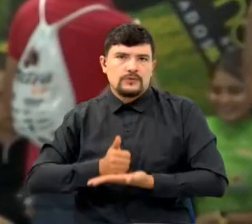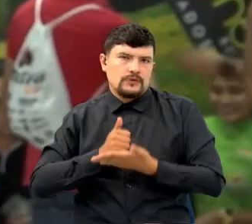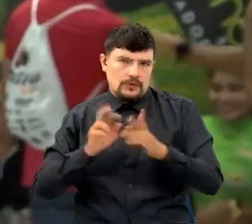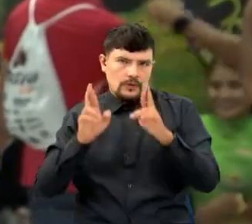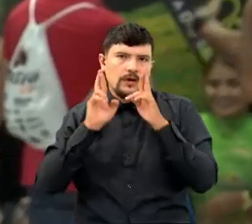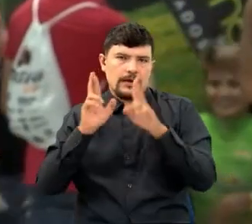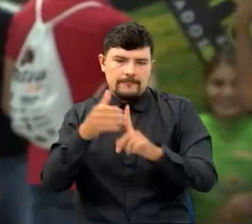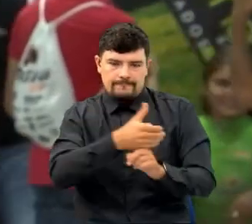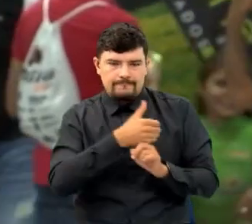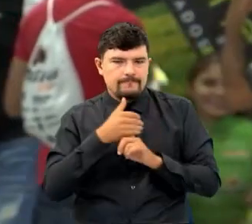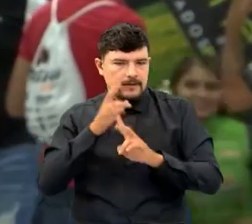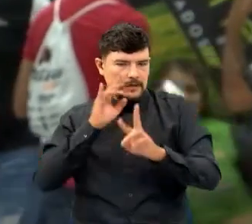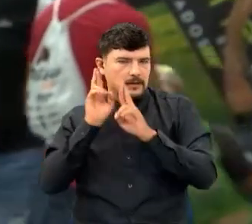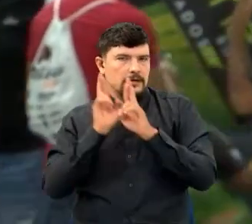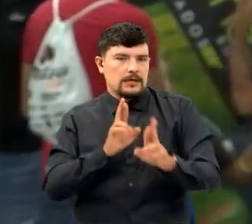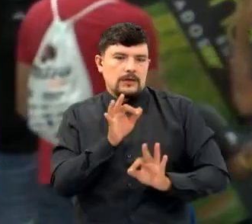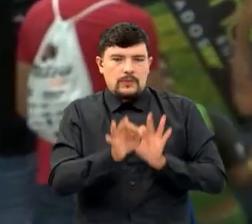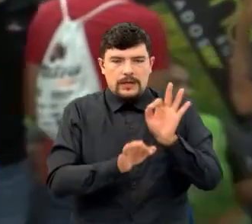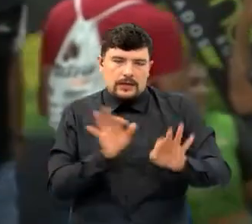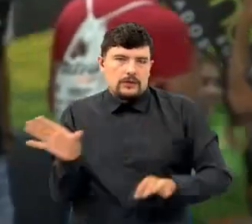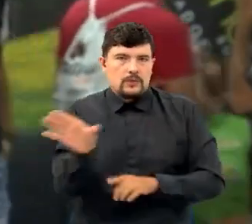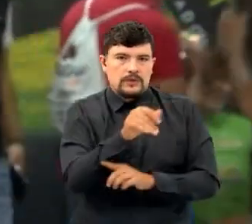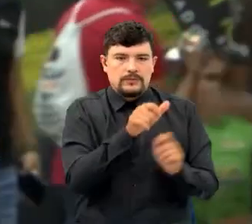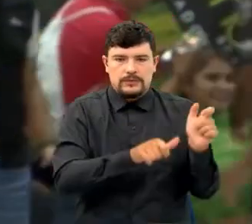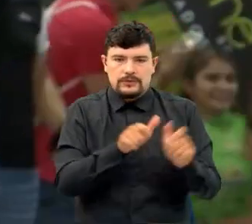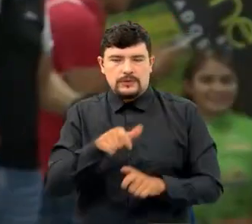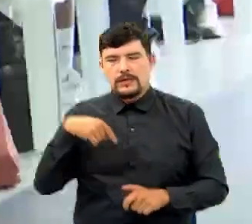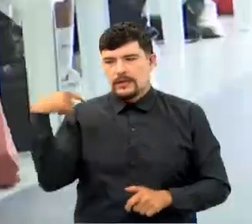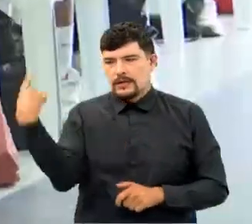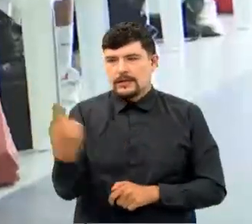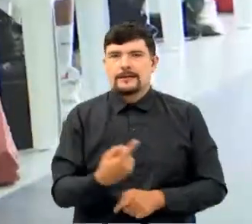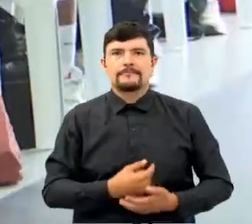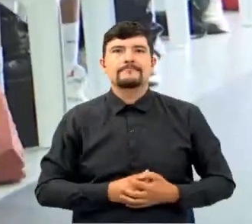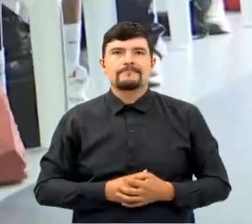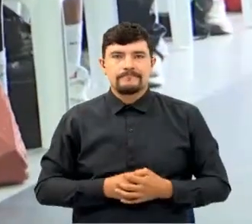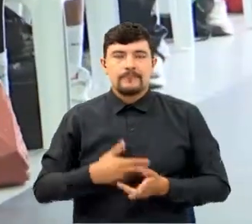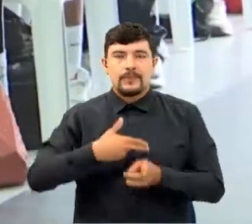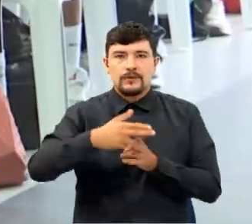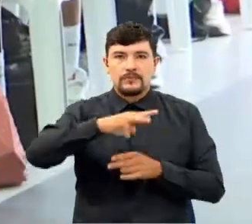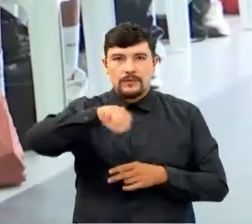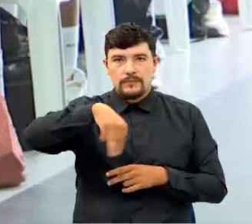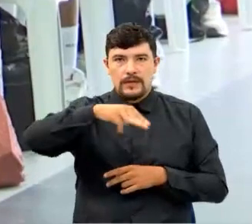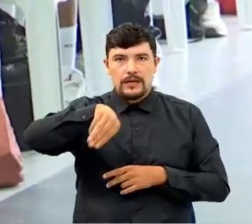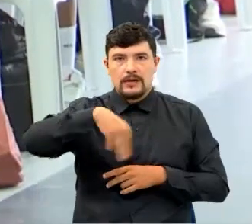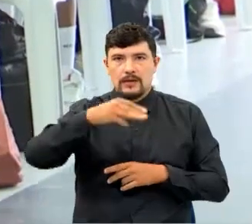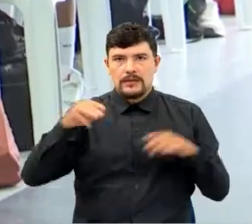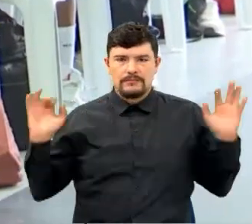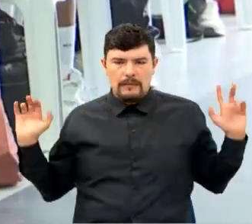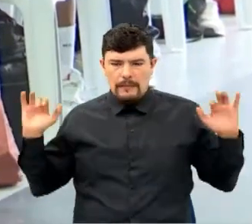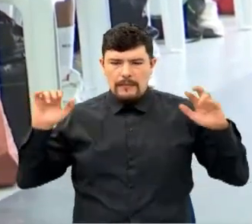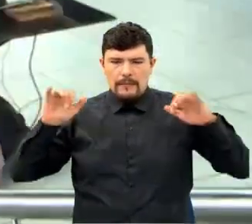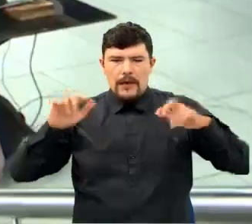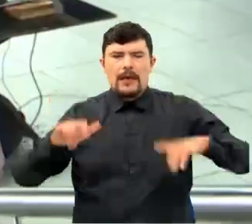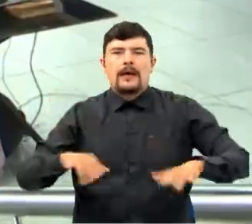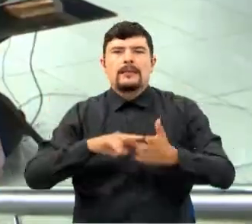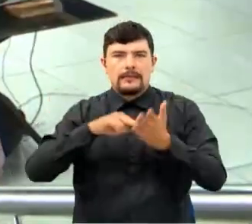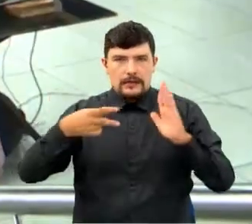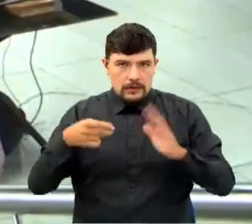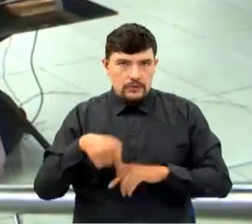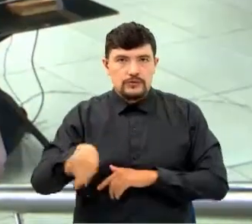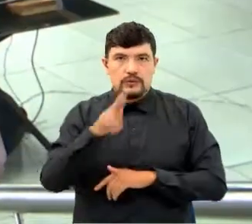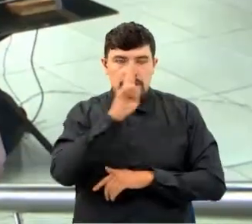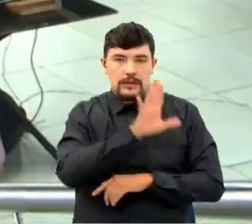nos cubra durante todo el recorrido, a toda la selección y a toda la carrera como tal. Este miércoles será el congresillo técnico de los nacionales de ruta